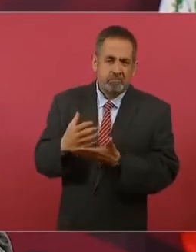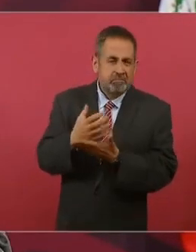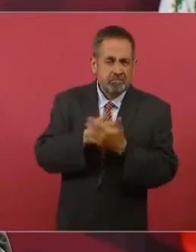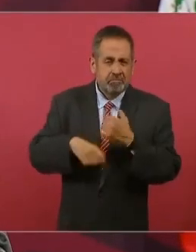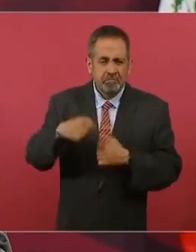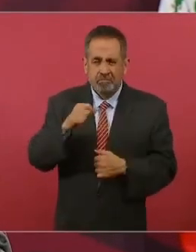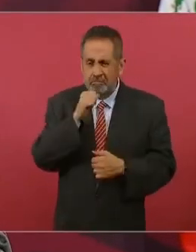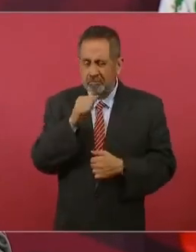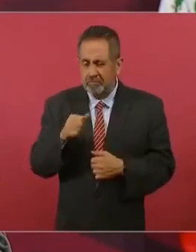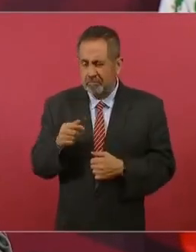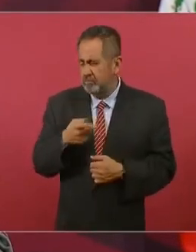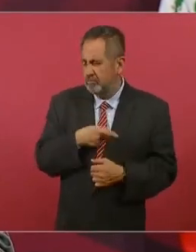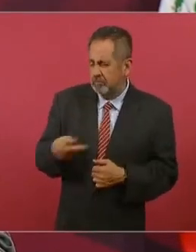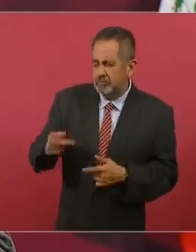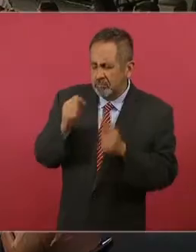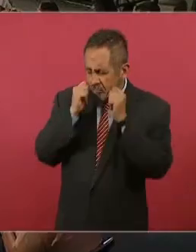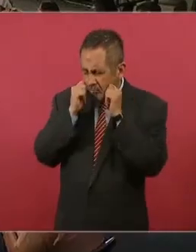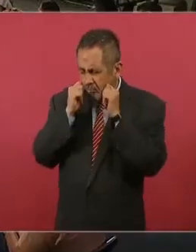que deshonra.